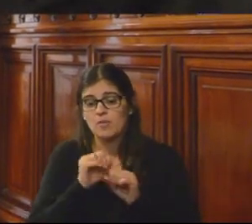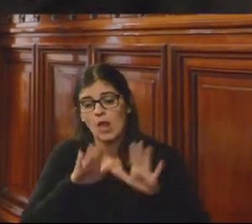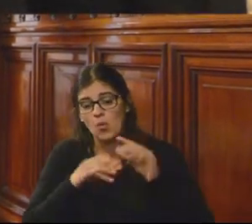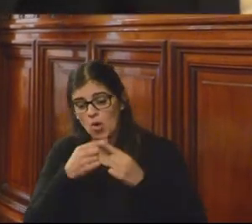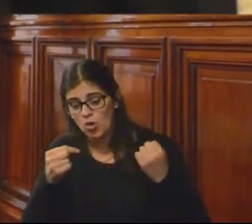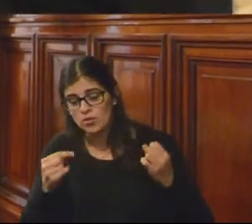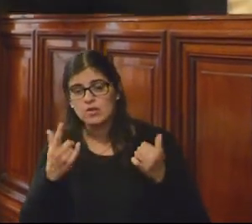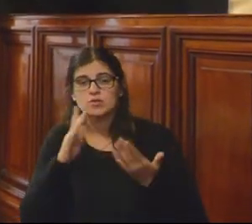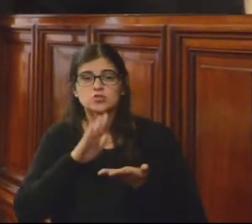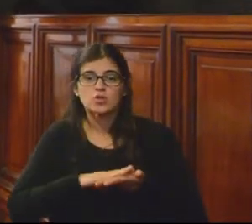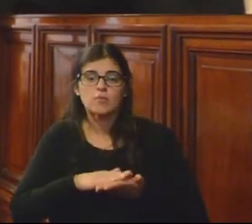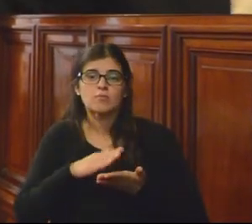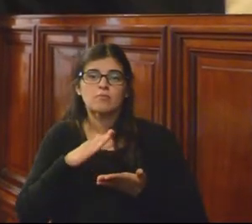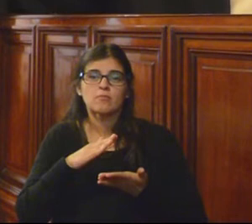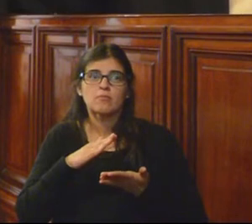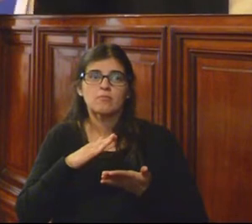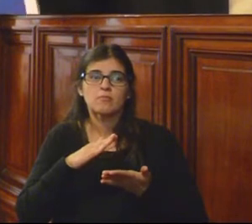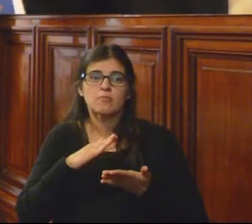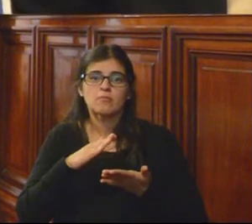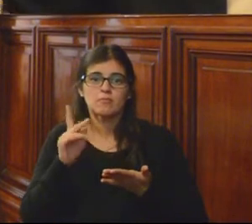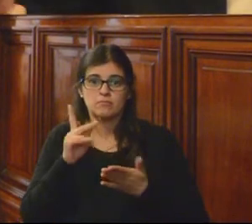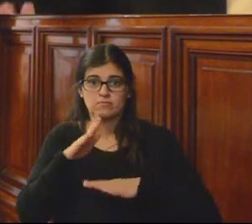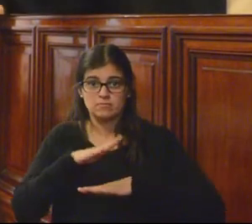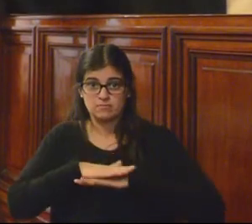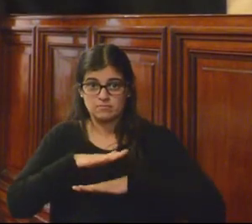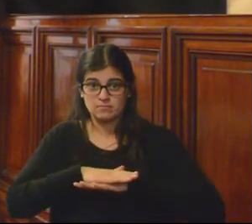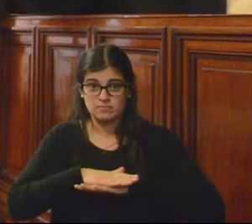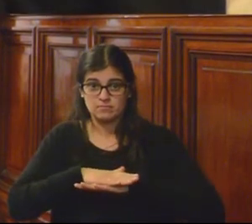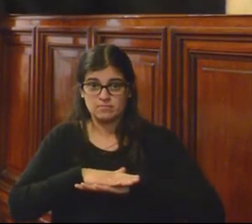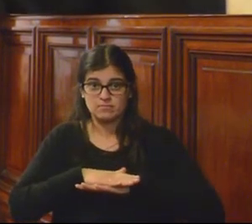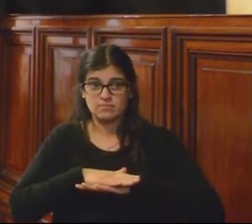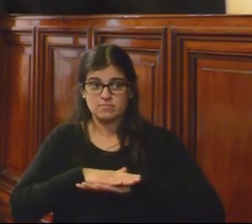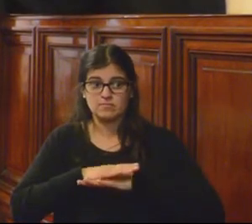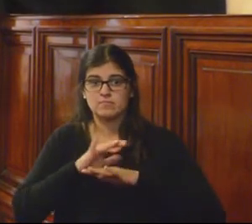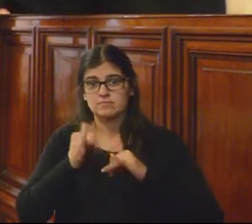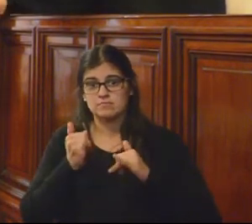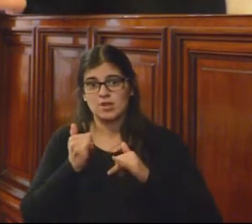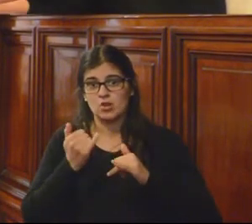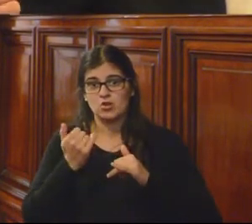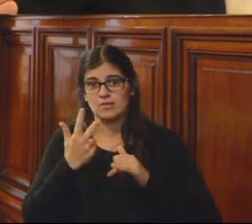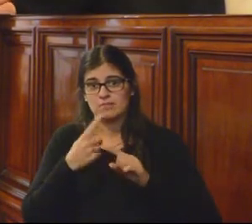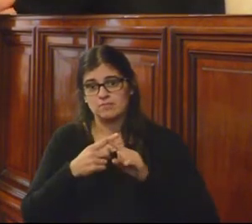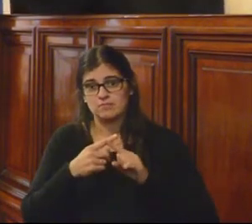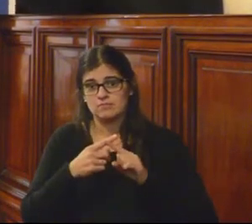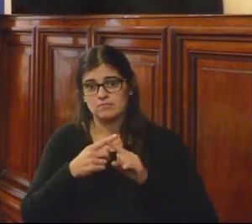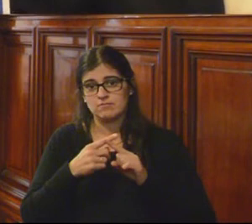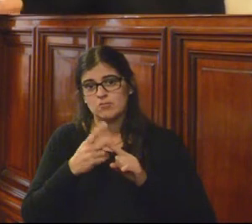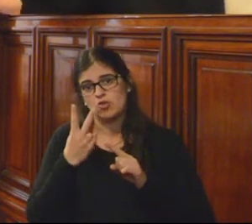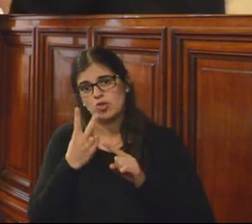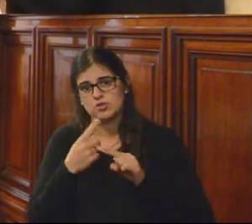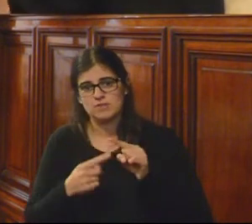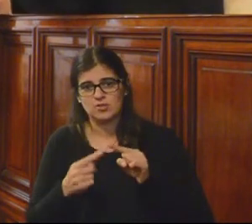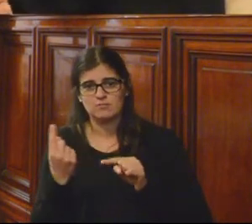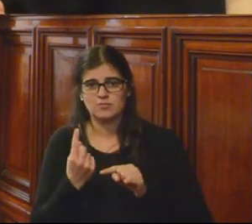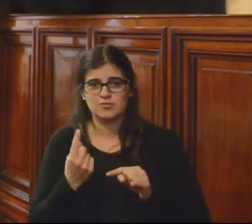Lo primero, respecto al número... En este momento ya no son 3. ¿Ya es 1? No, bueno, dos y medio. Ok.